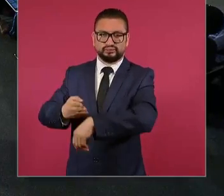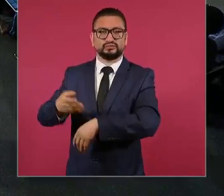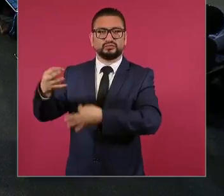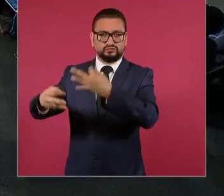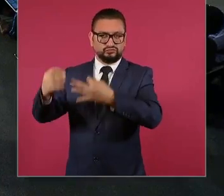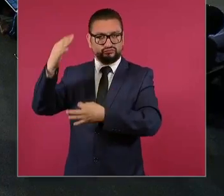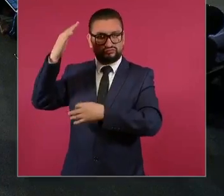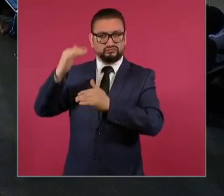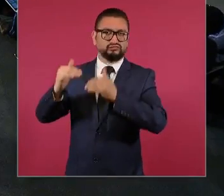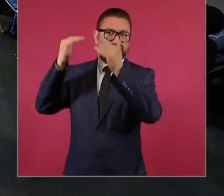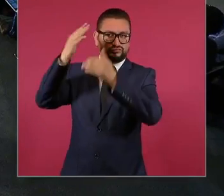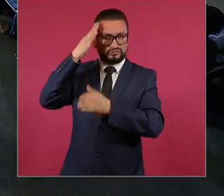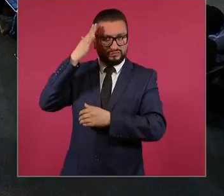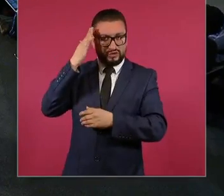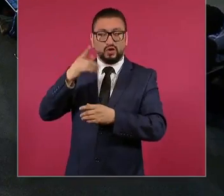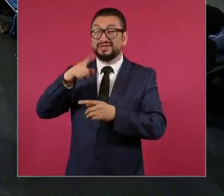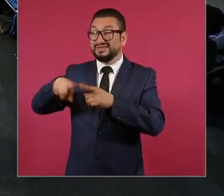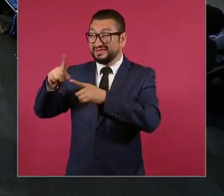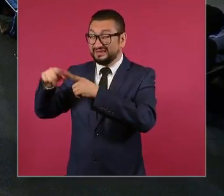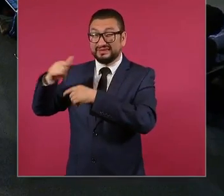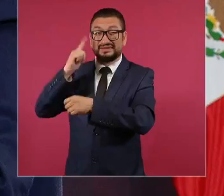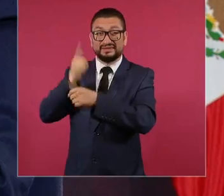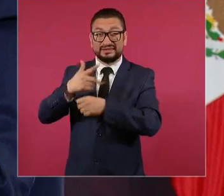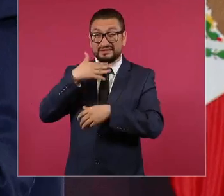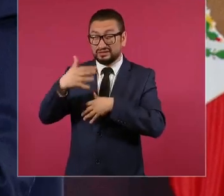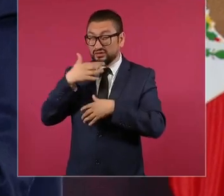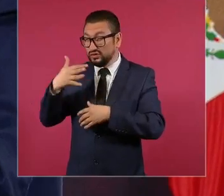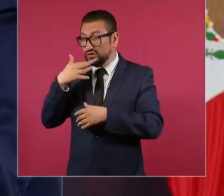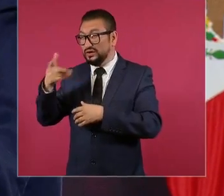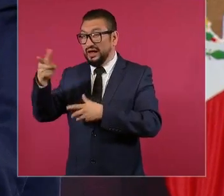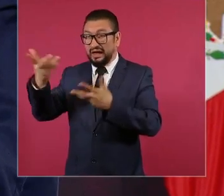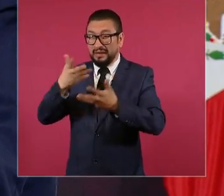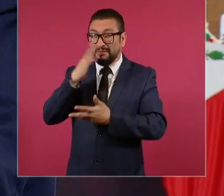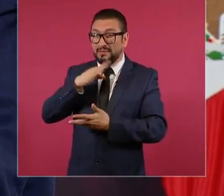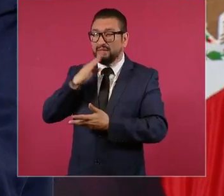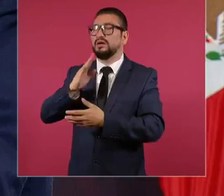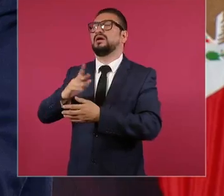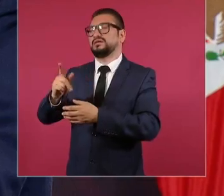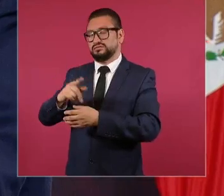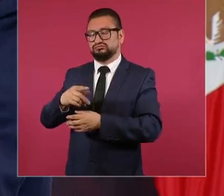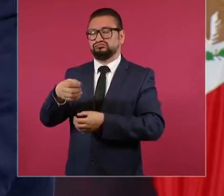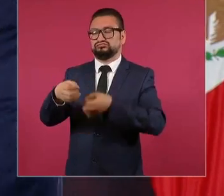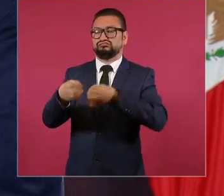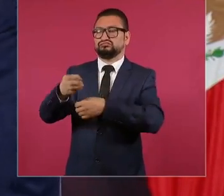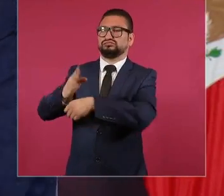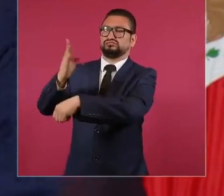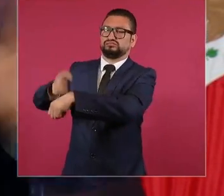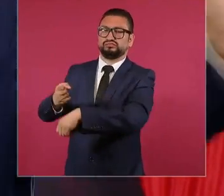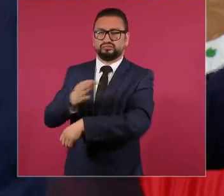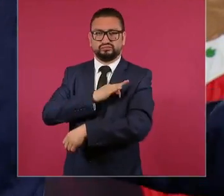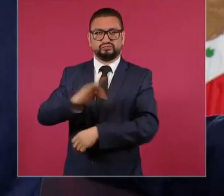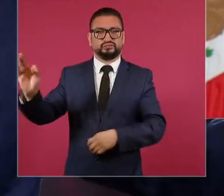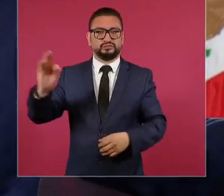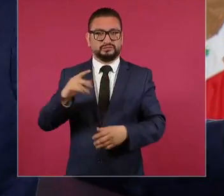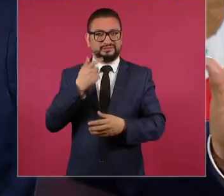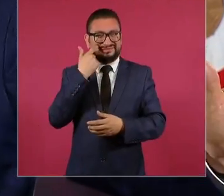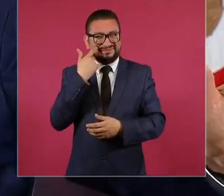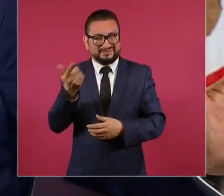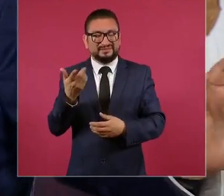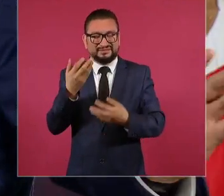corrupción o este tipo de prácticas a todas luces